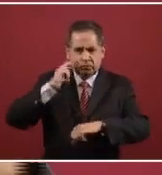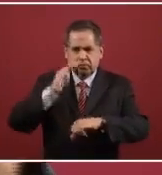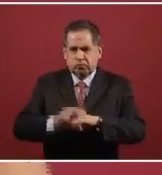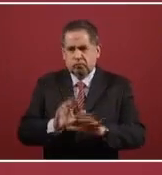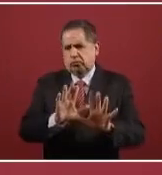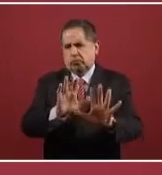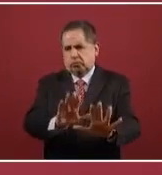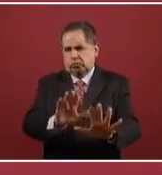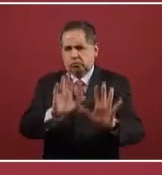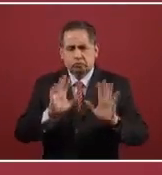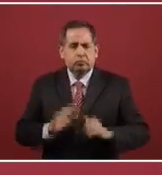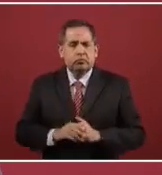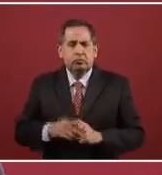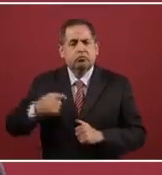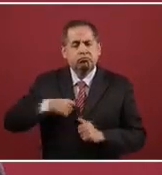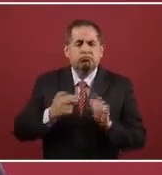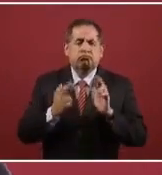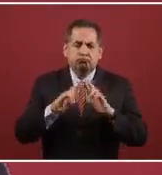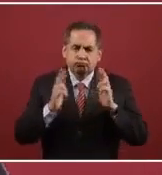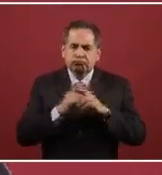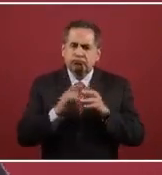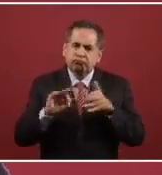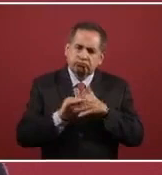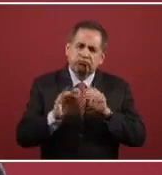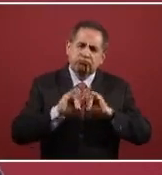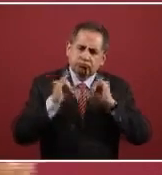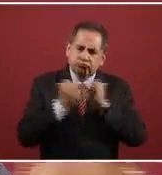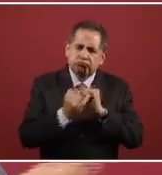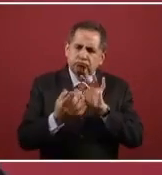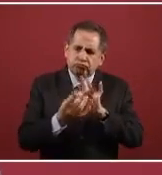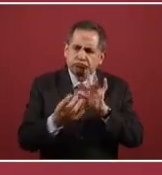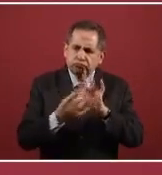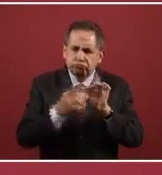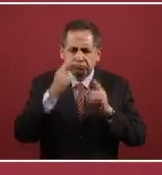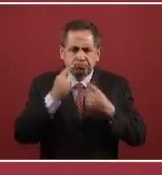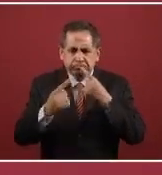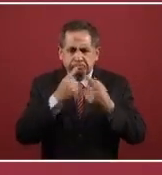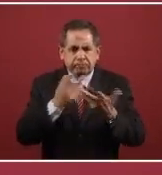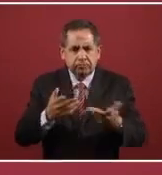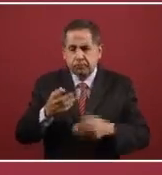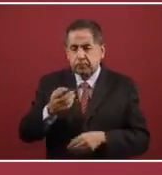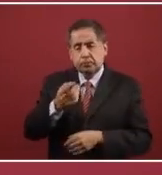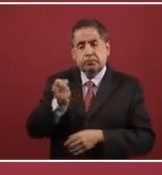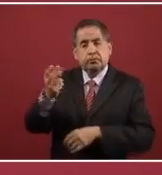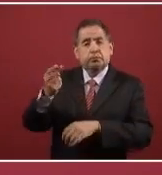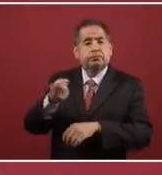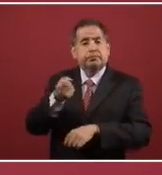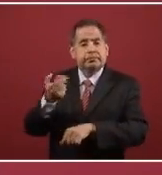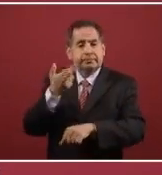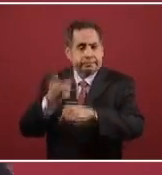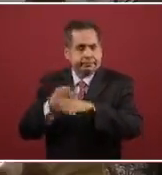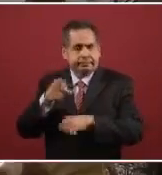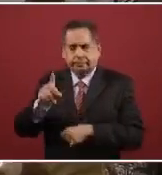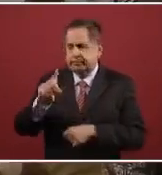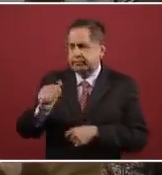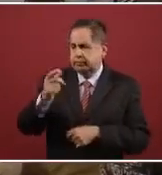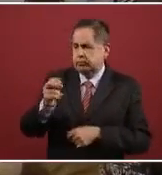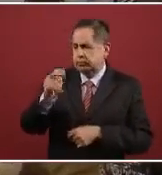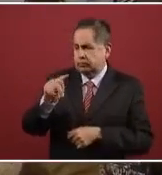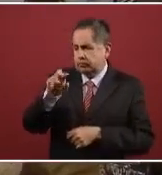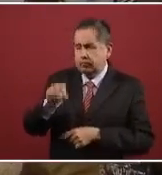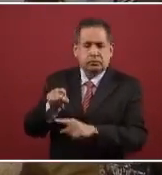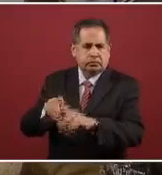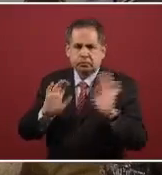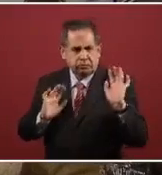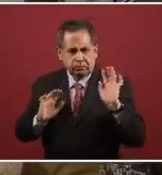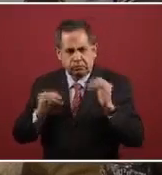esa parte. Nos hemos estado reuniendo de manera también permanente con ellos, particularmente con el subsecretario Dagoberto, y ellos lo organizan, es